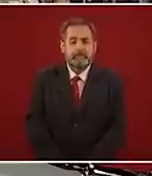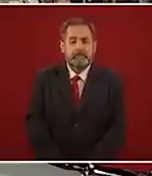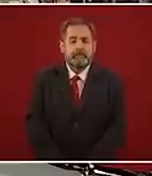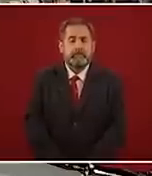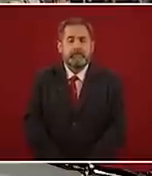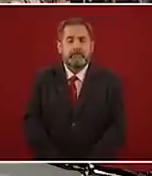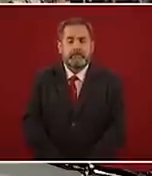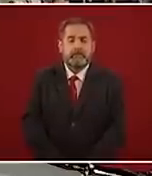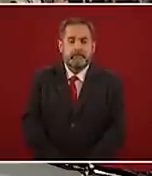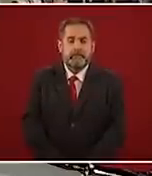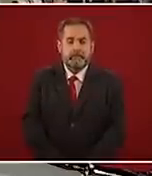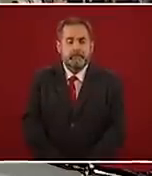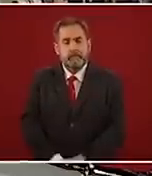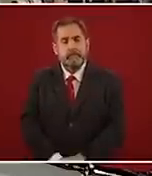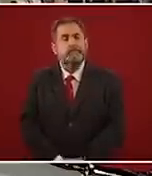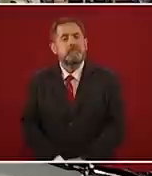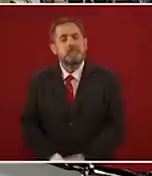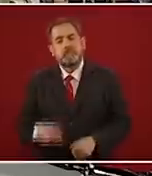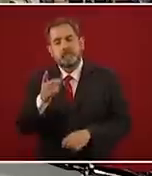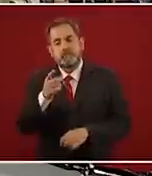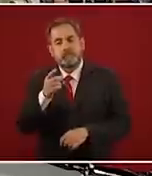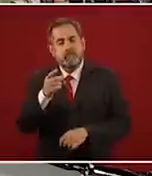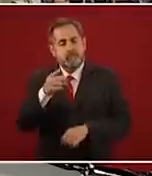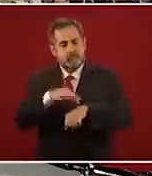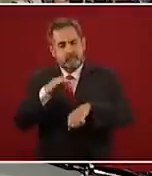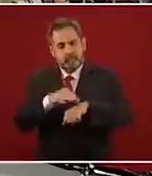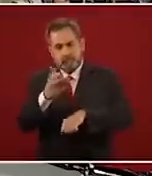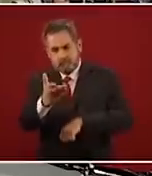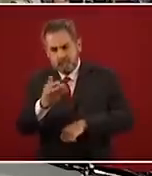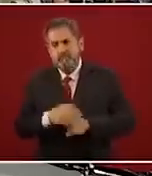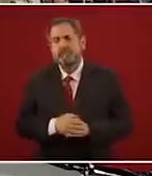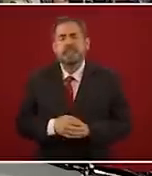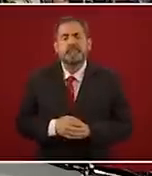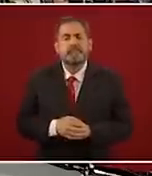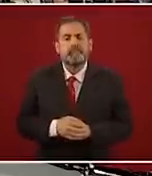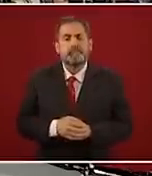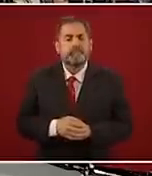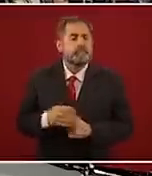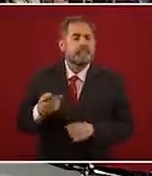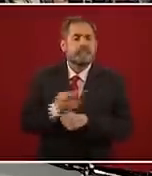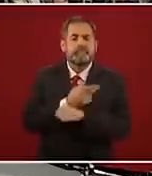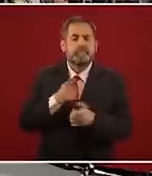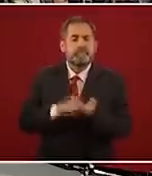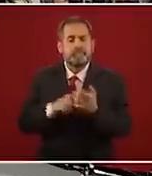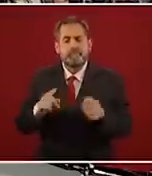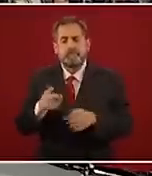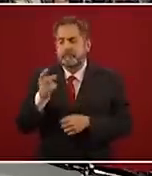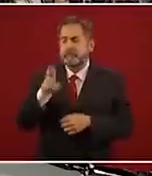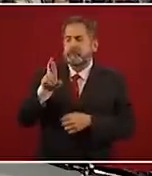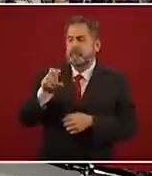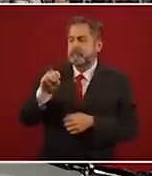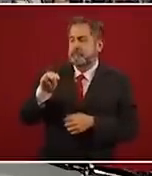Buenos días. Doctor, ¿cuál es la situación que se aplicará con el tema de el doctor